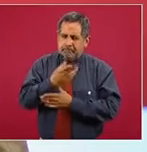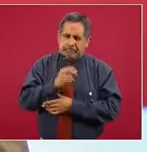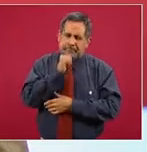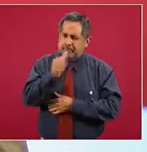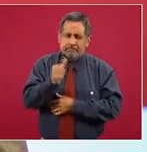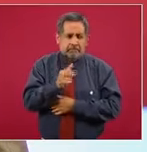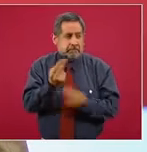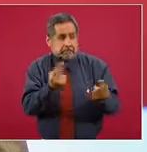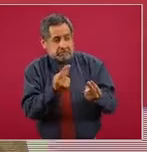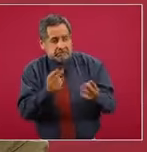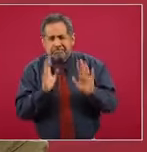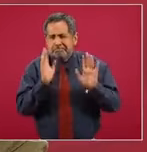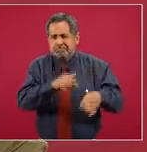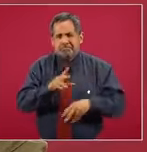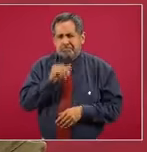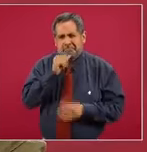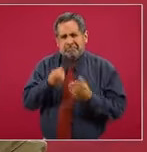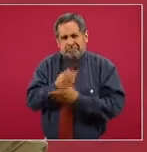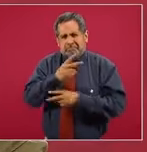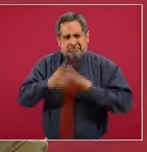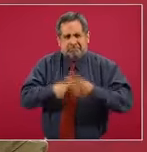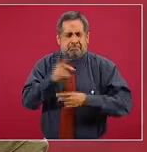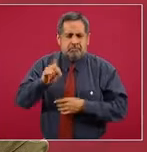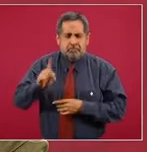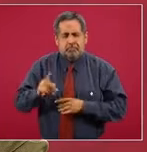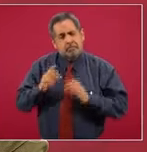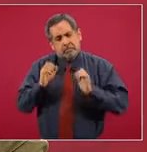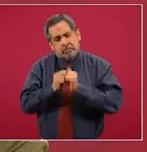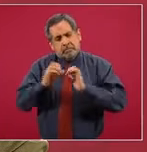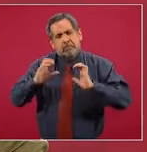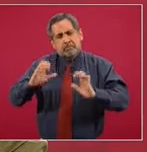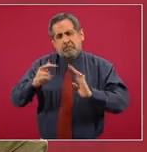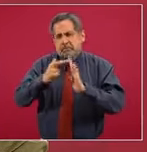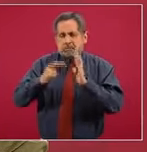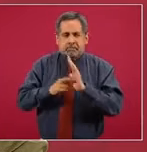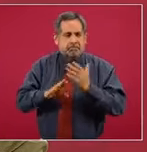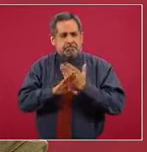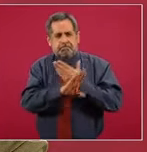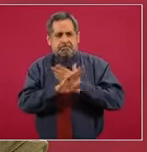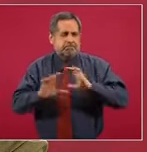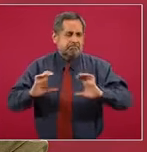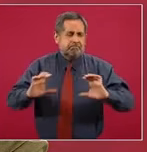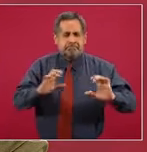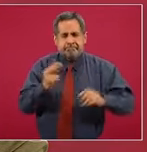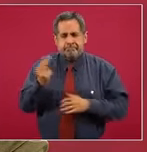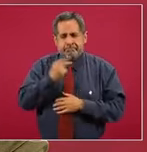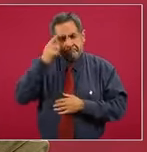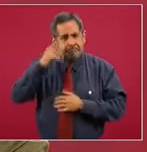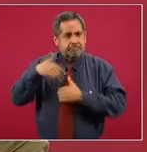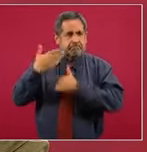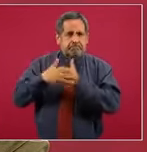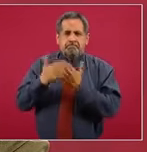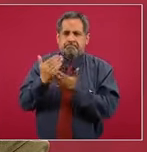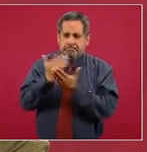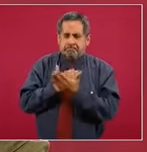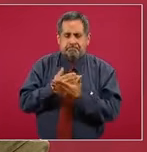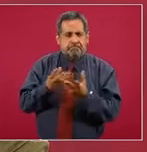actividades que no sean esenciales, y guardando todos los componentes de sana distancia necesarios para